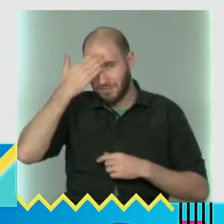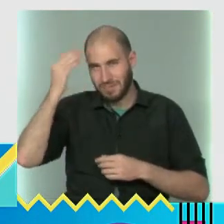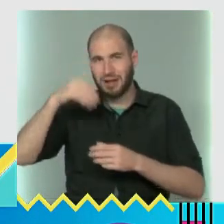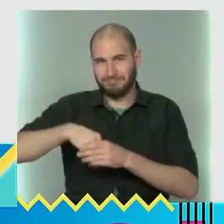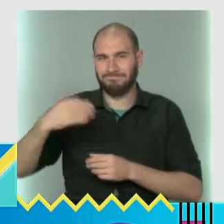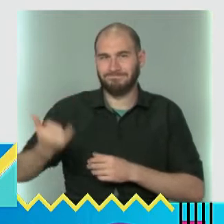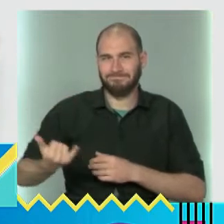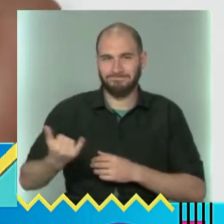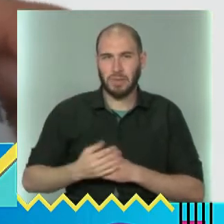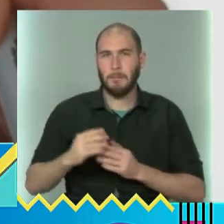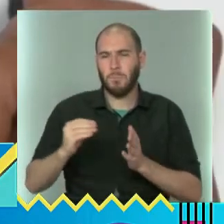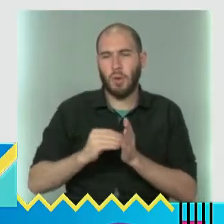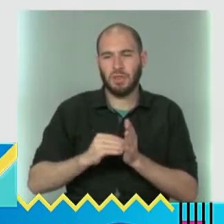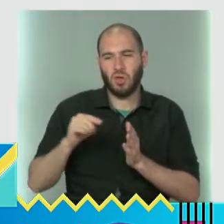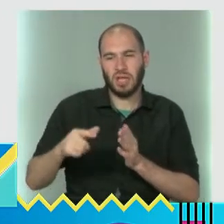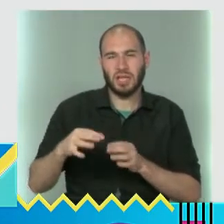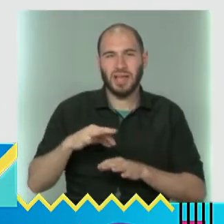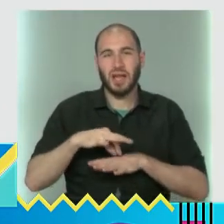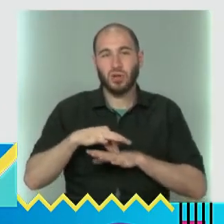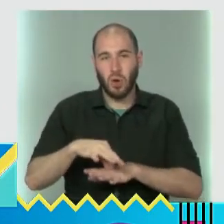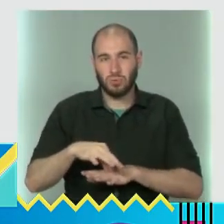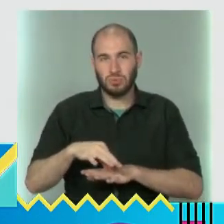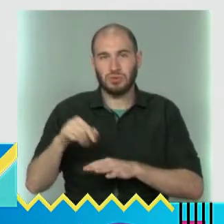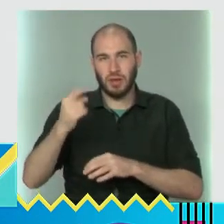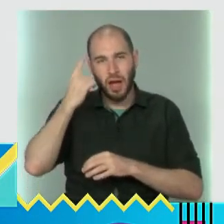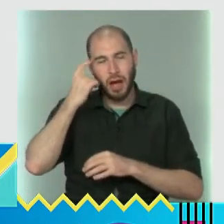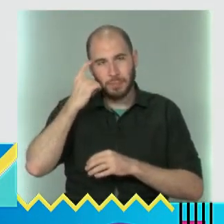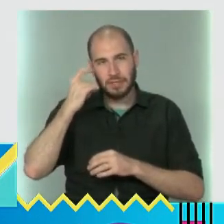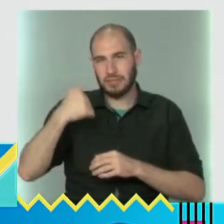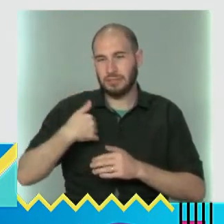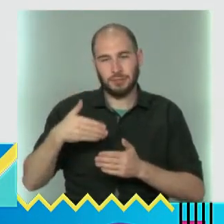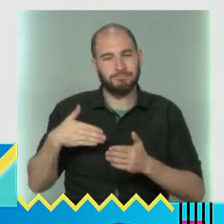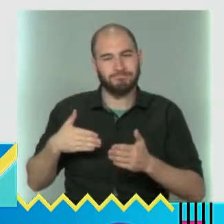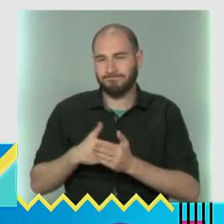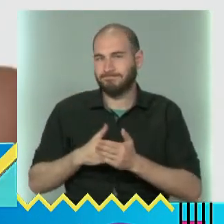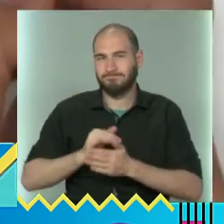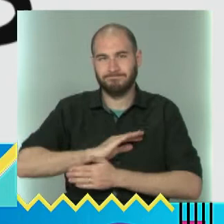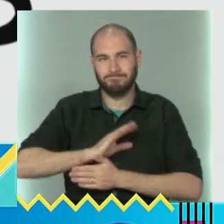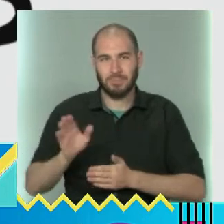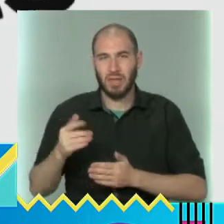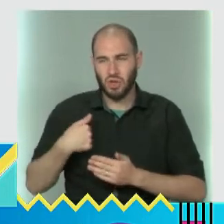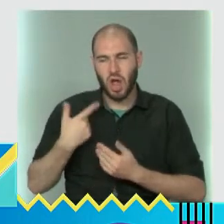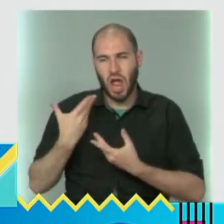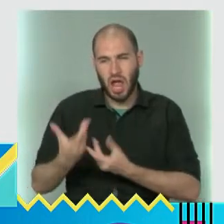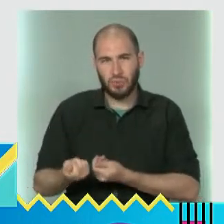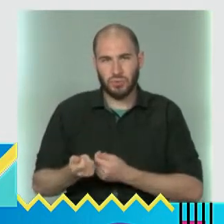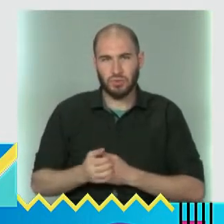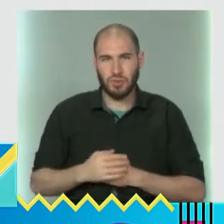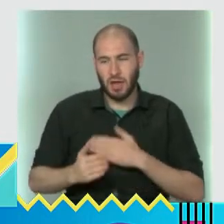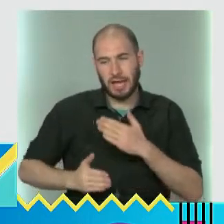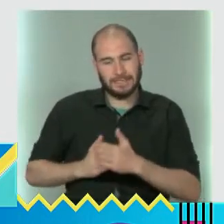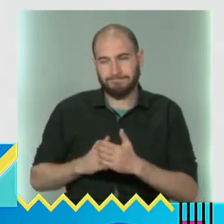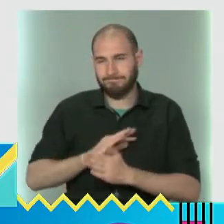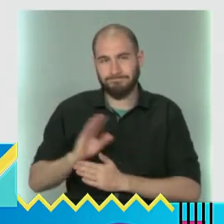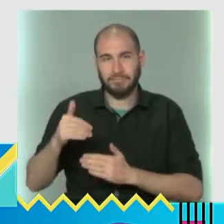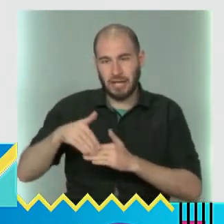¿sí? En esos momentos el coach tiene que aprender a decir, bueno, hasta acá llego yo te puedo ayudar desde hasta este lugar,